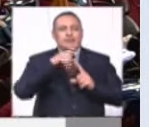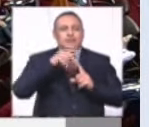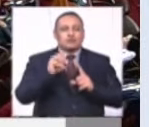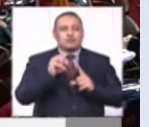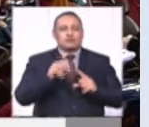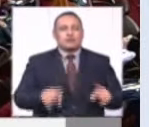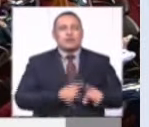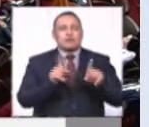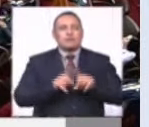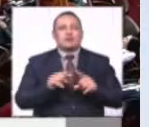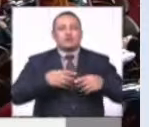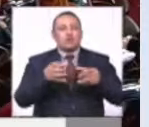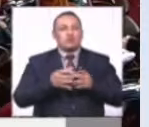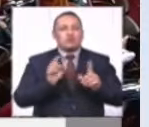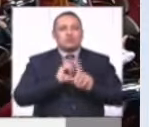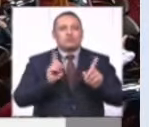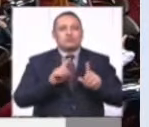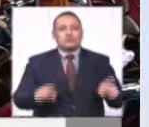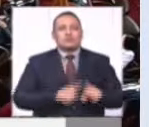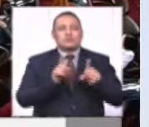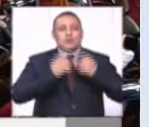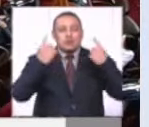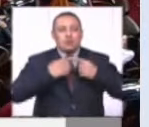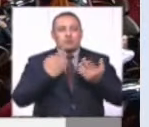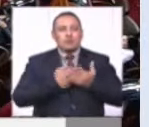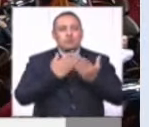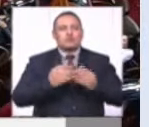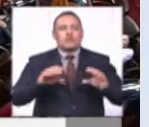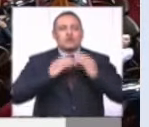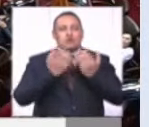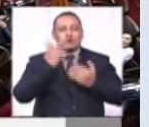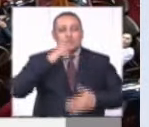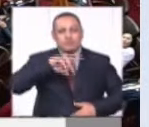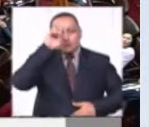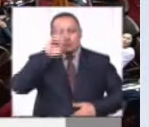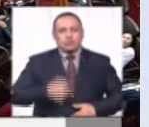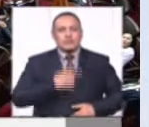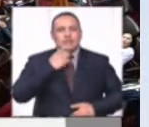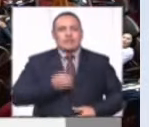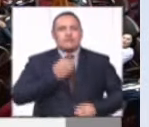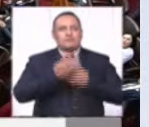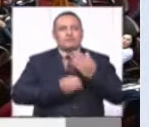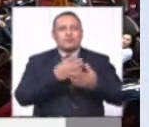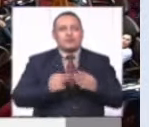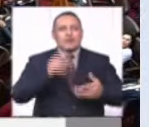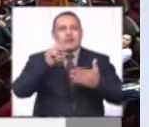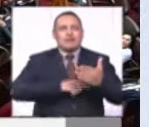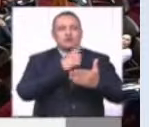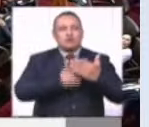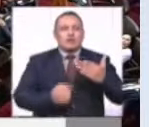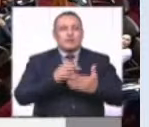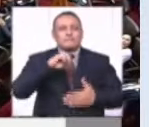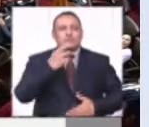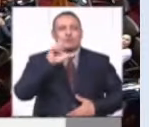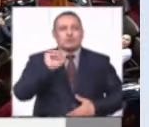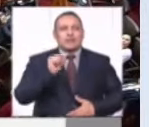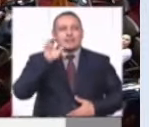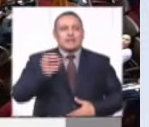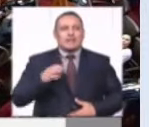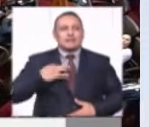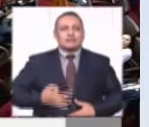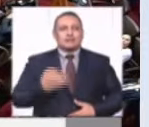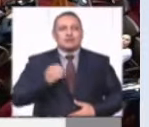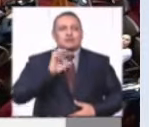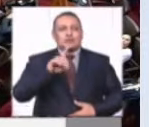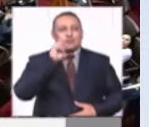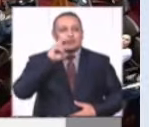Robles Araujo, no agrupados, mediante la cual proponen que el Congreso de la República declare la permanente incapacidad moral de la señora